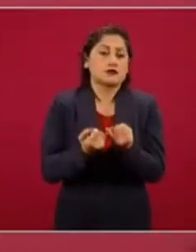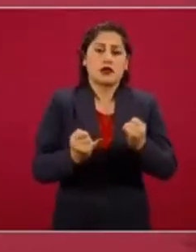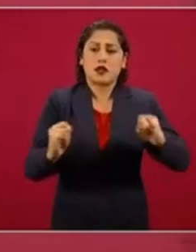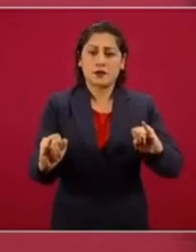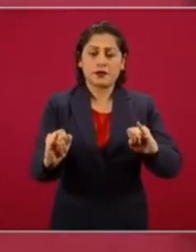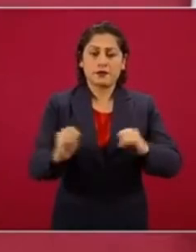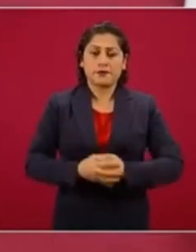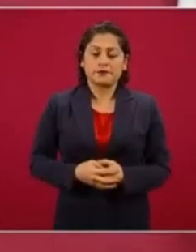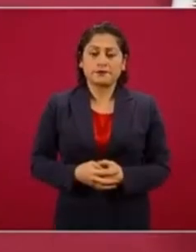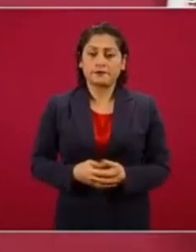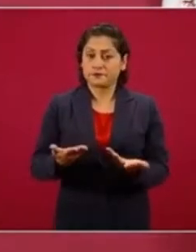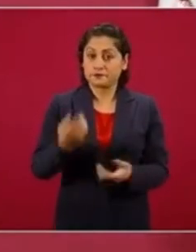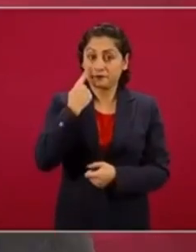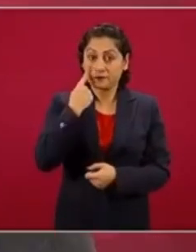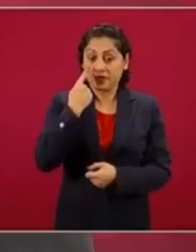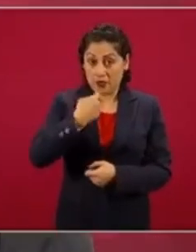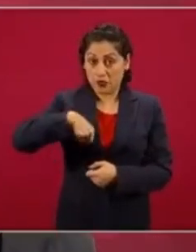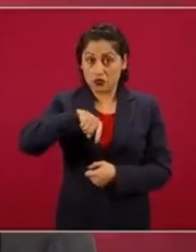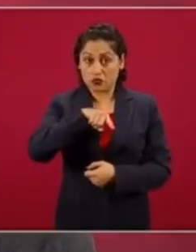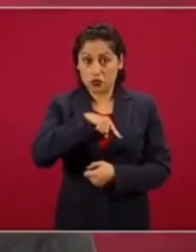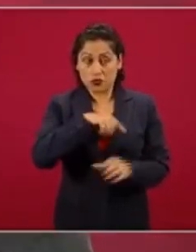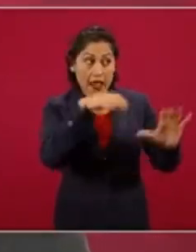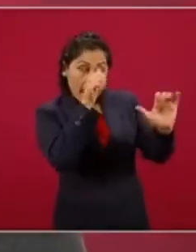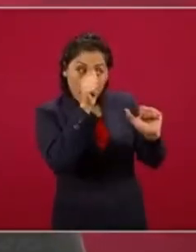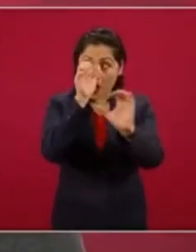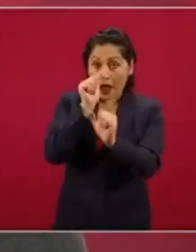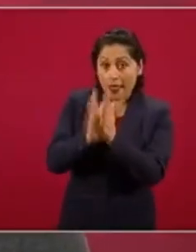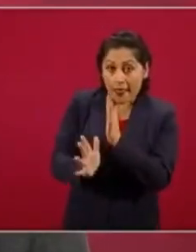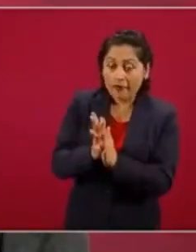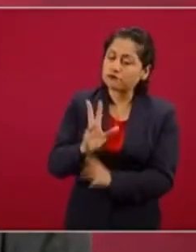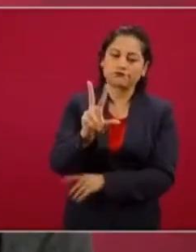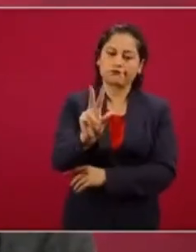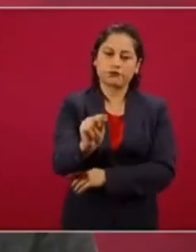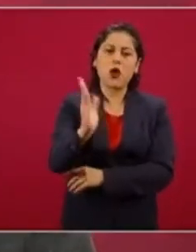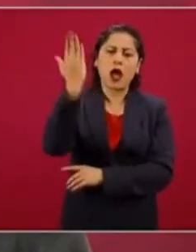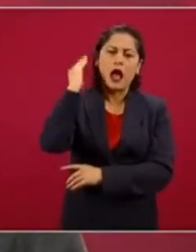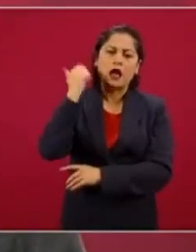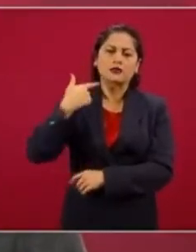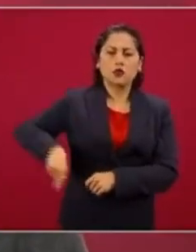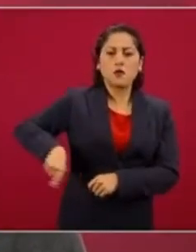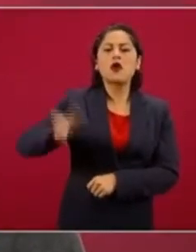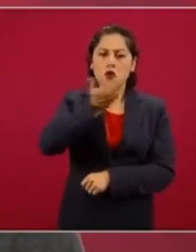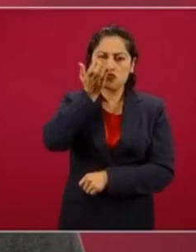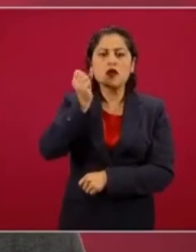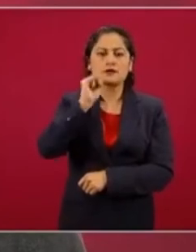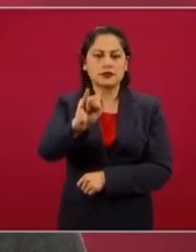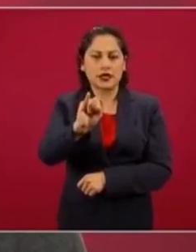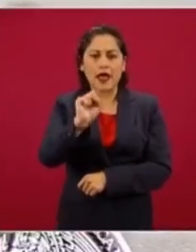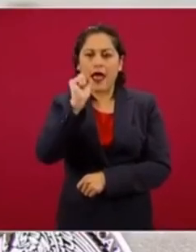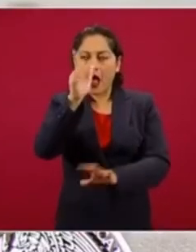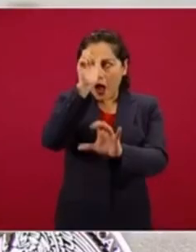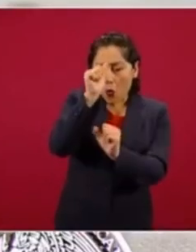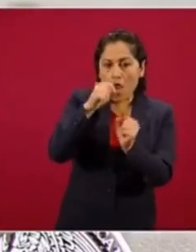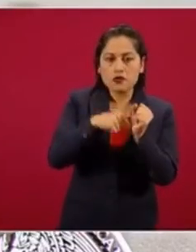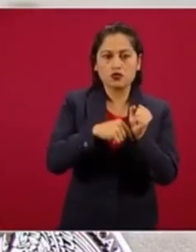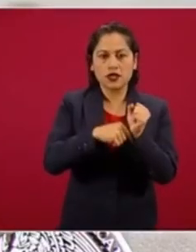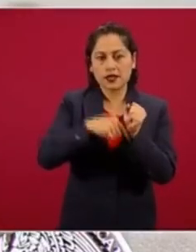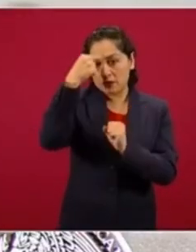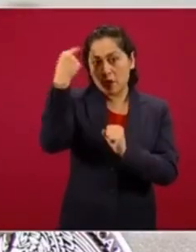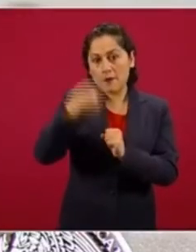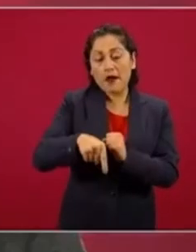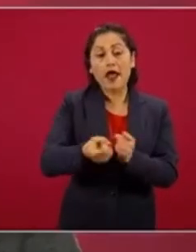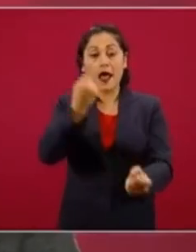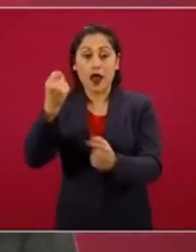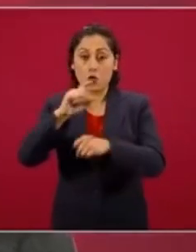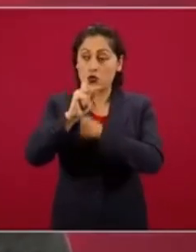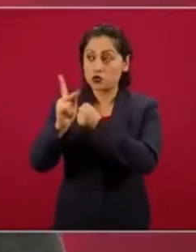permitido ningún acuerdo como lo hicieron los gobiernos anteriores, acuerdos secretos para que agentes de gobiernos extranjeros y en particular